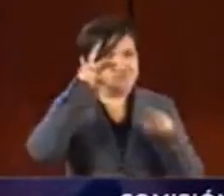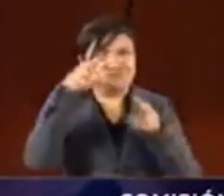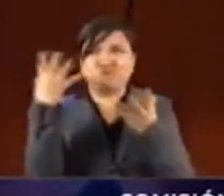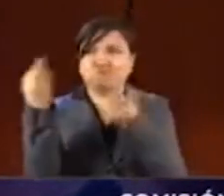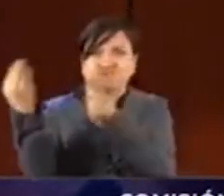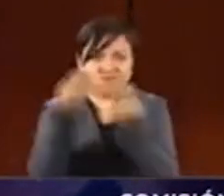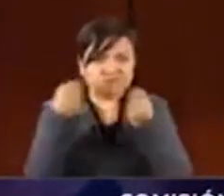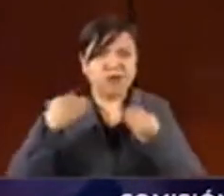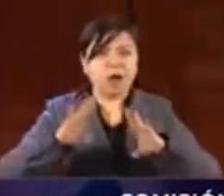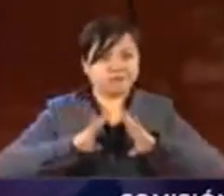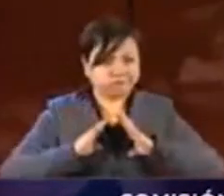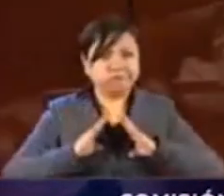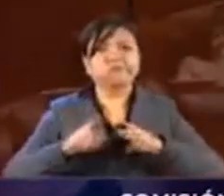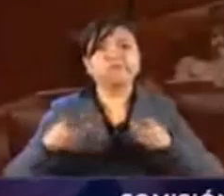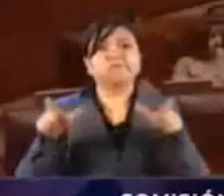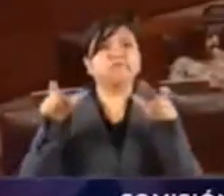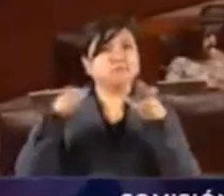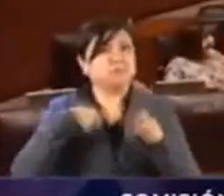leyes.